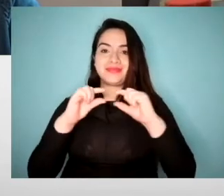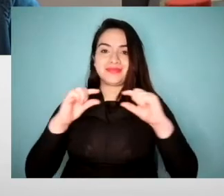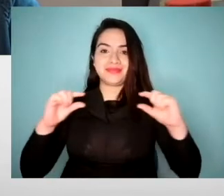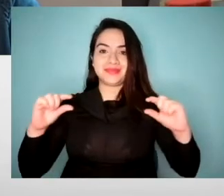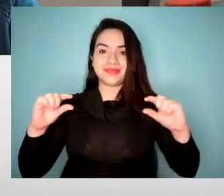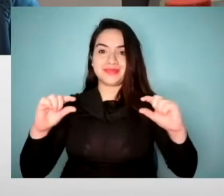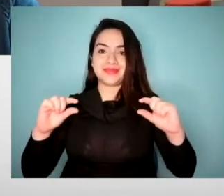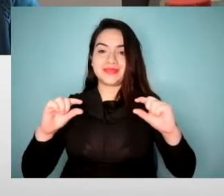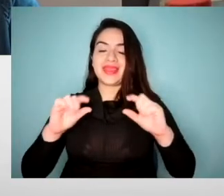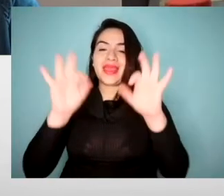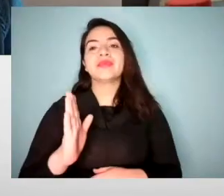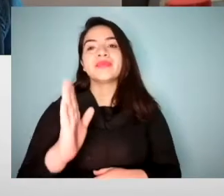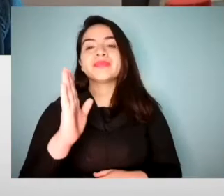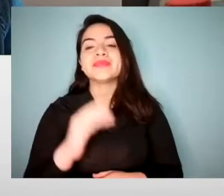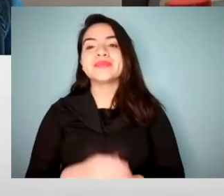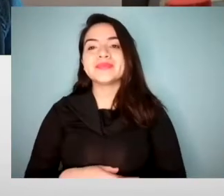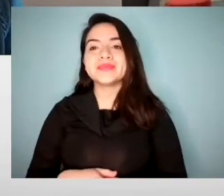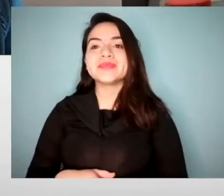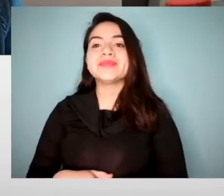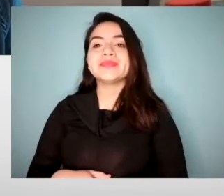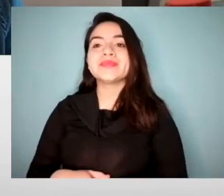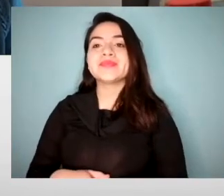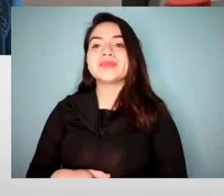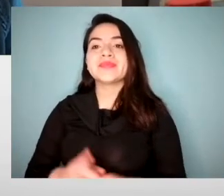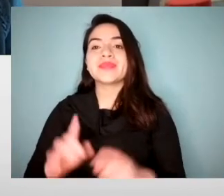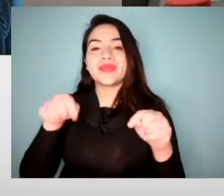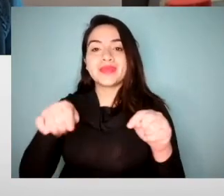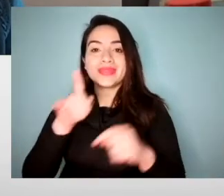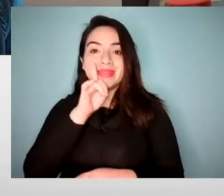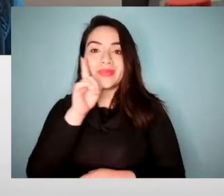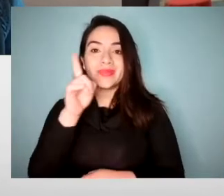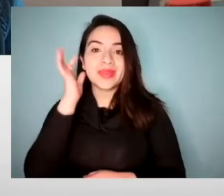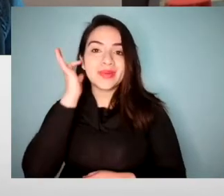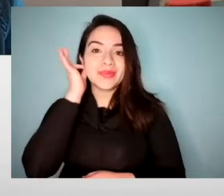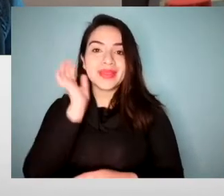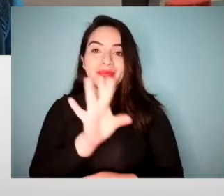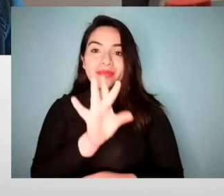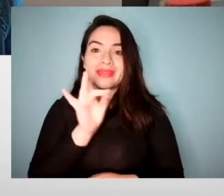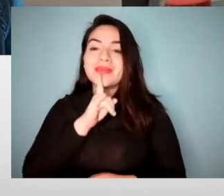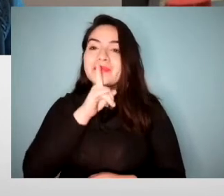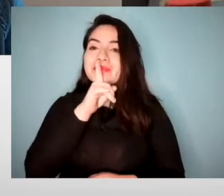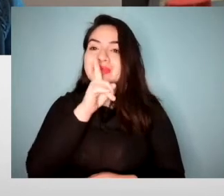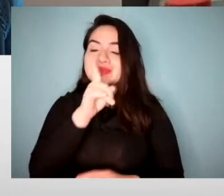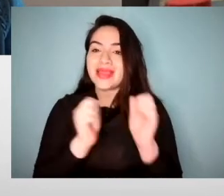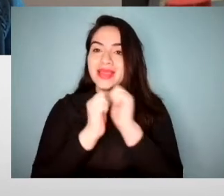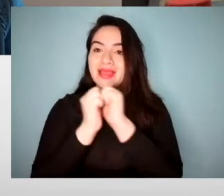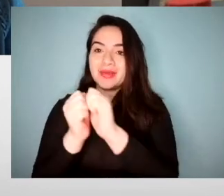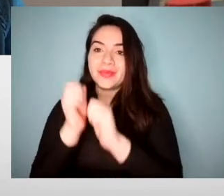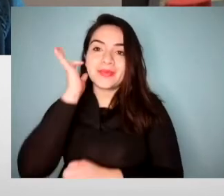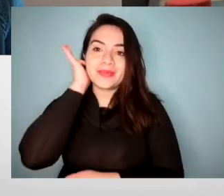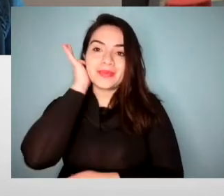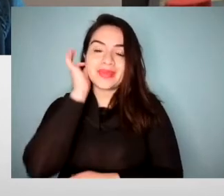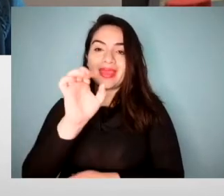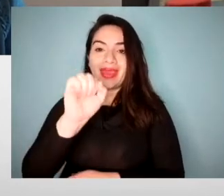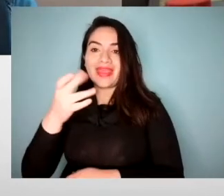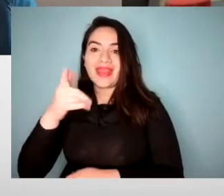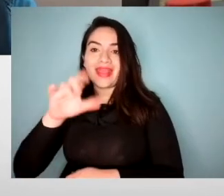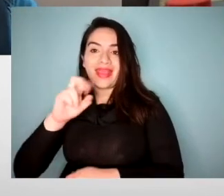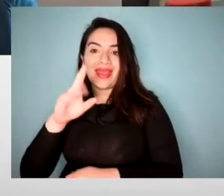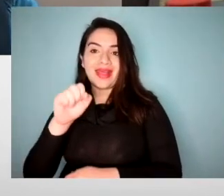video. Muy bien, hoy tenemos una invitada muy especial. Nos acompaña Ariela Vergara. Ella